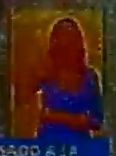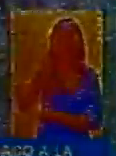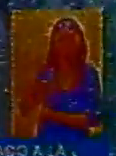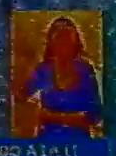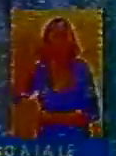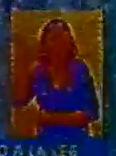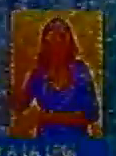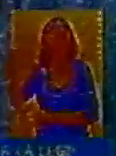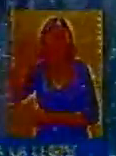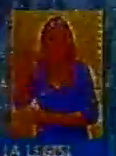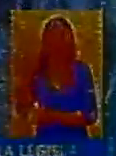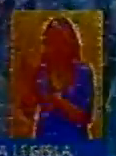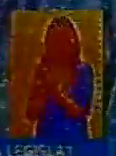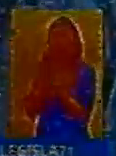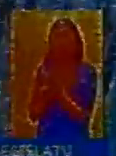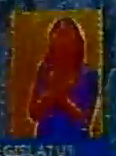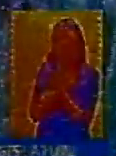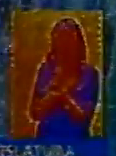y no puedo, me dan